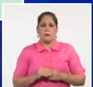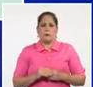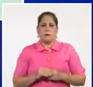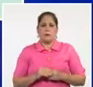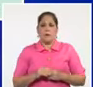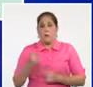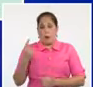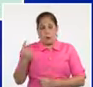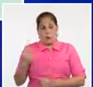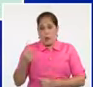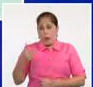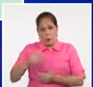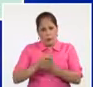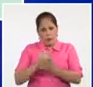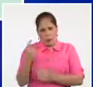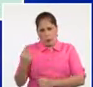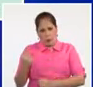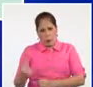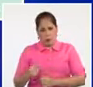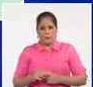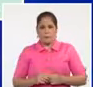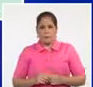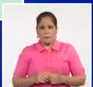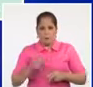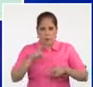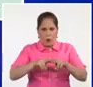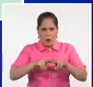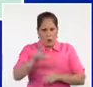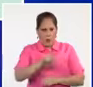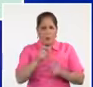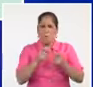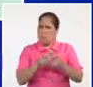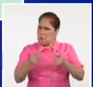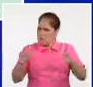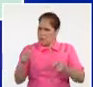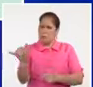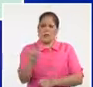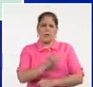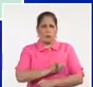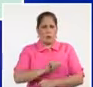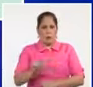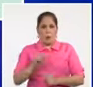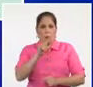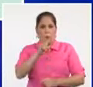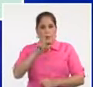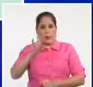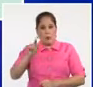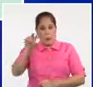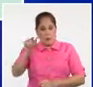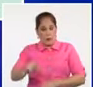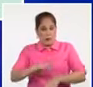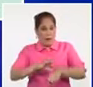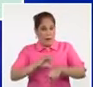1 cada uno. Holguín incrementa también, 29 casos